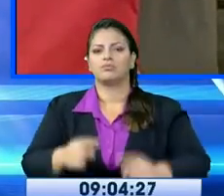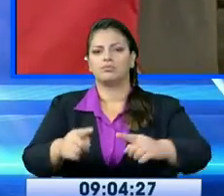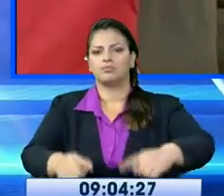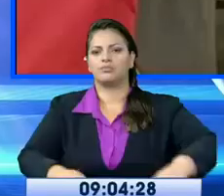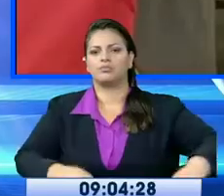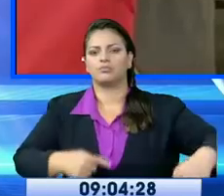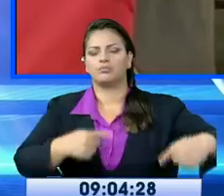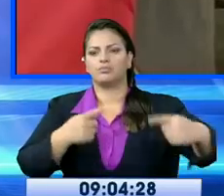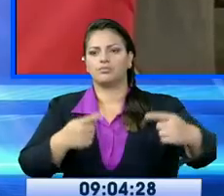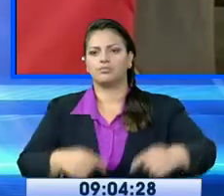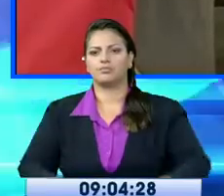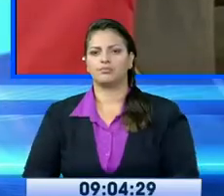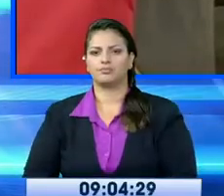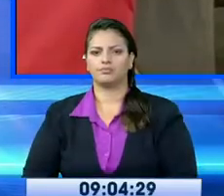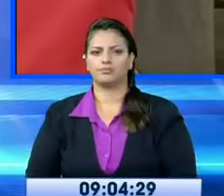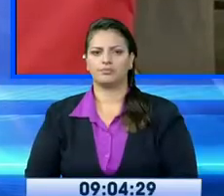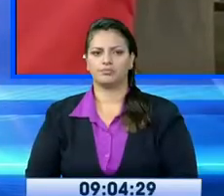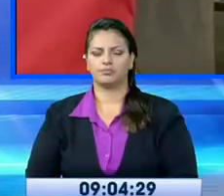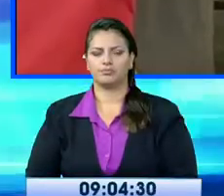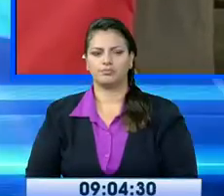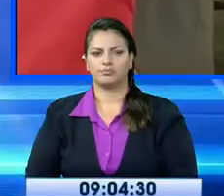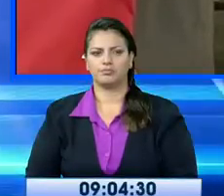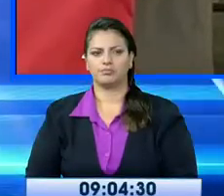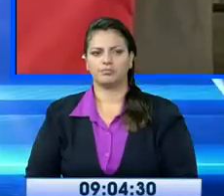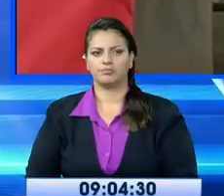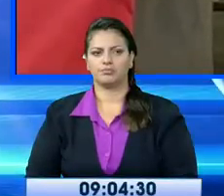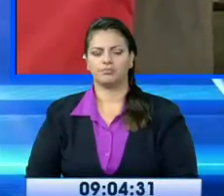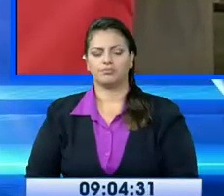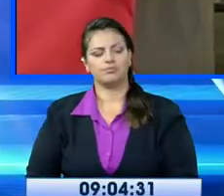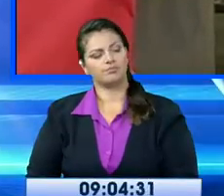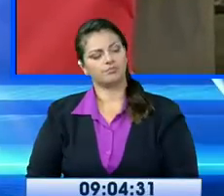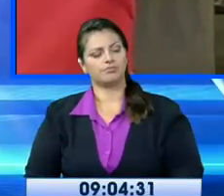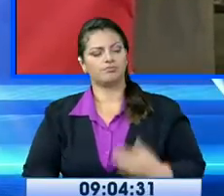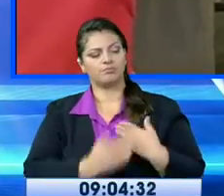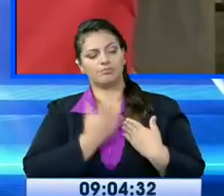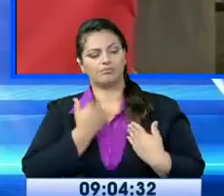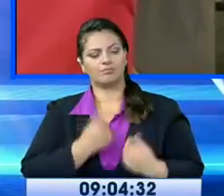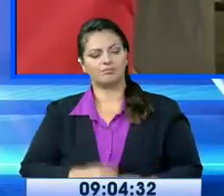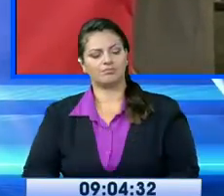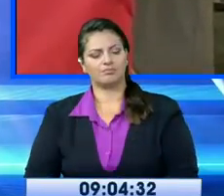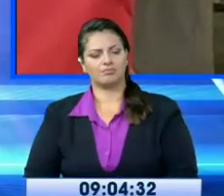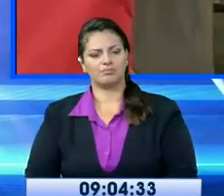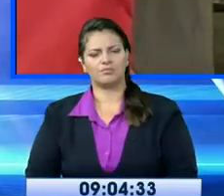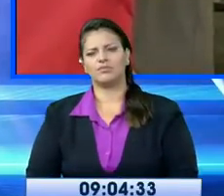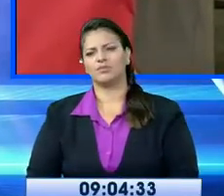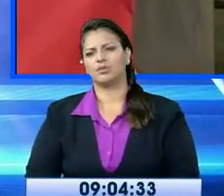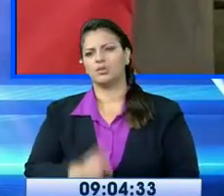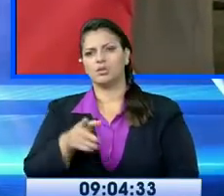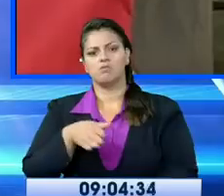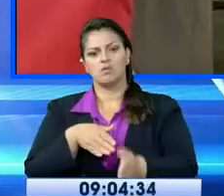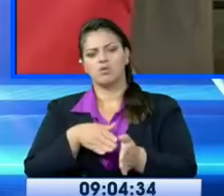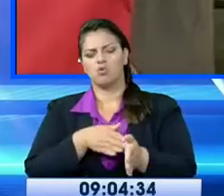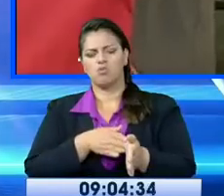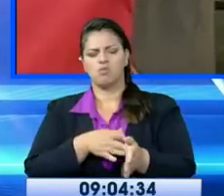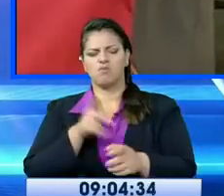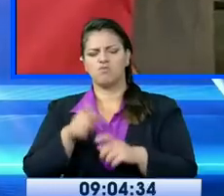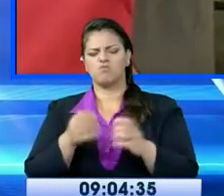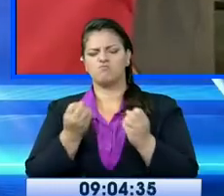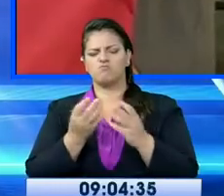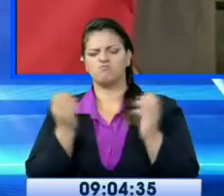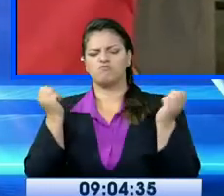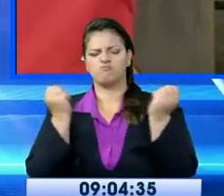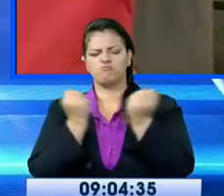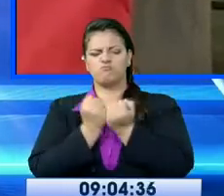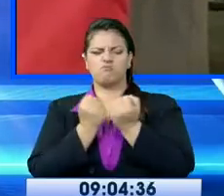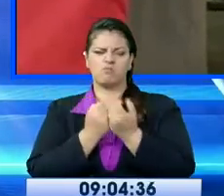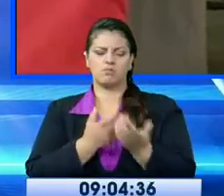hasta que venga pero es que lleva, viene la Metrovía, está llena la Metrovía. Me lleva el sándwich ese. Hoy día la Metrovía está llena. No importa, me lleve el souvenir. El souvenir no viene.